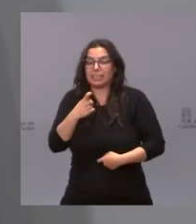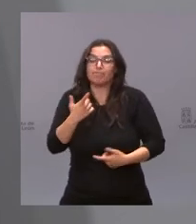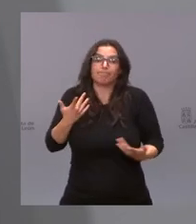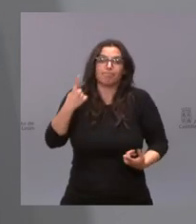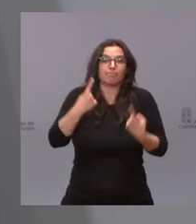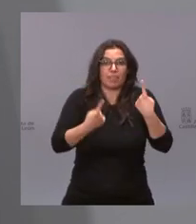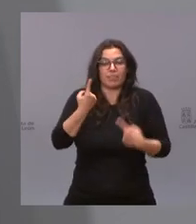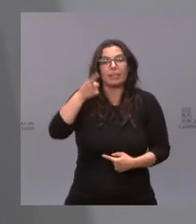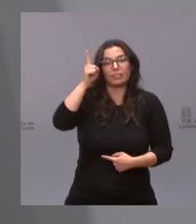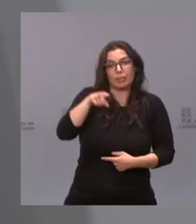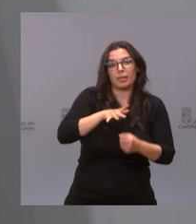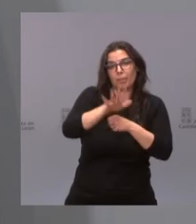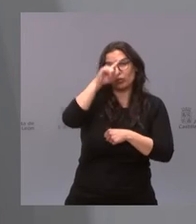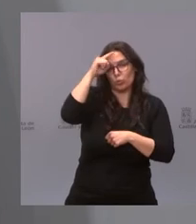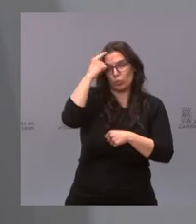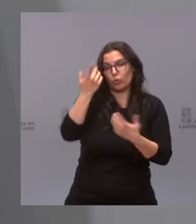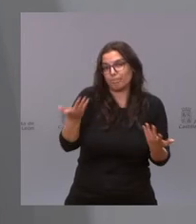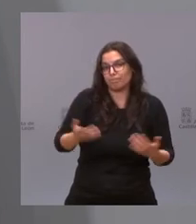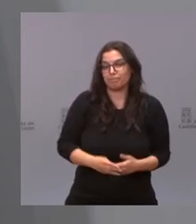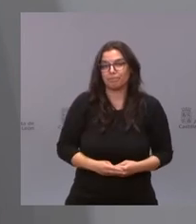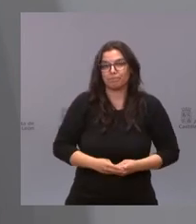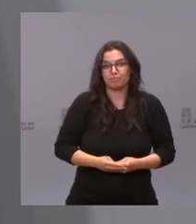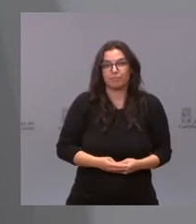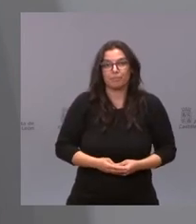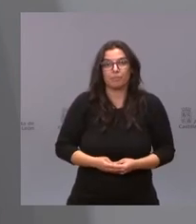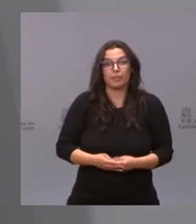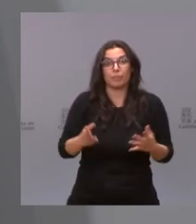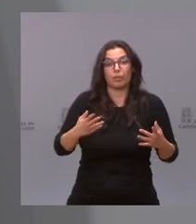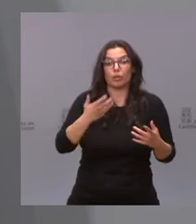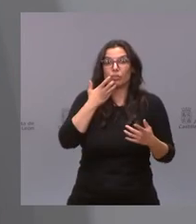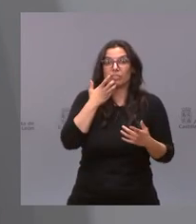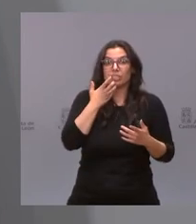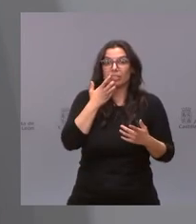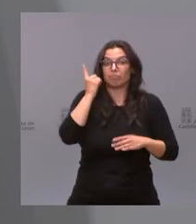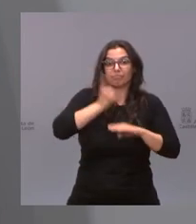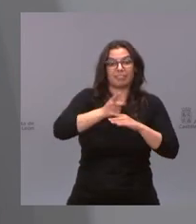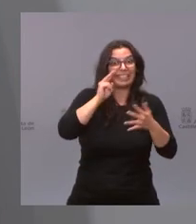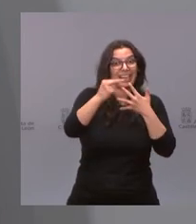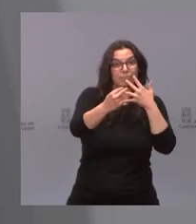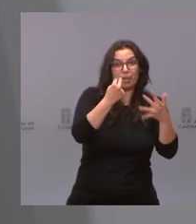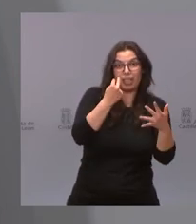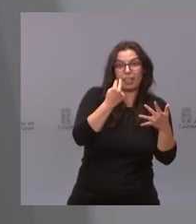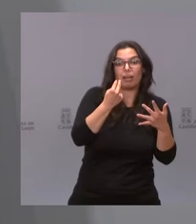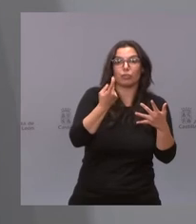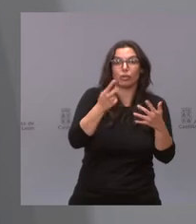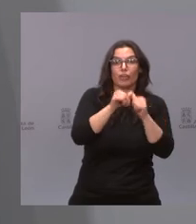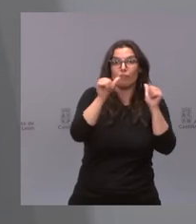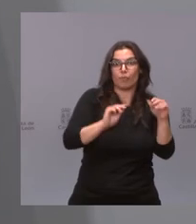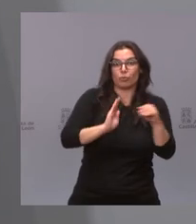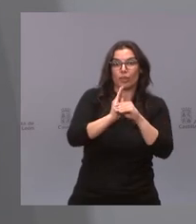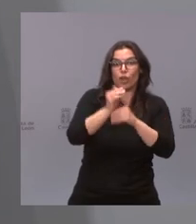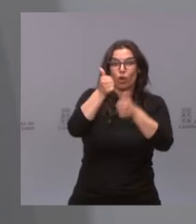también en el ámbito de la cultura. Pero la introducción de la transparencia y de la concurrencia competitiva es un